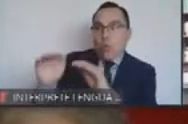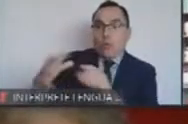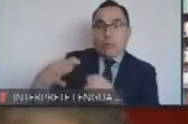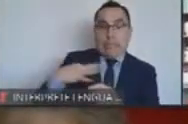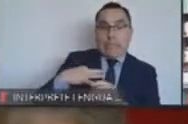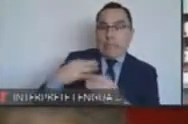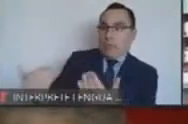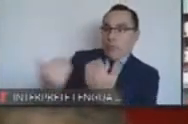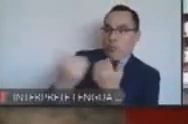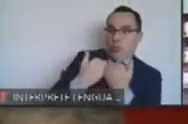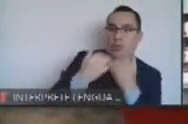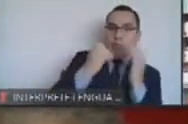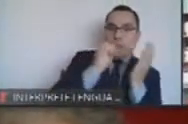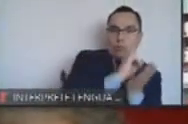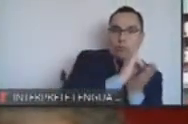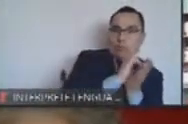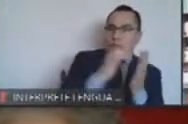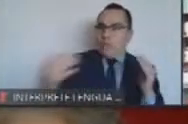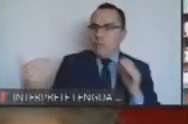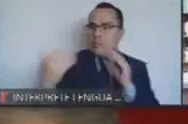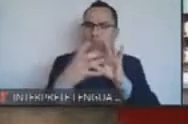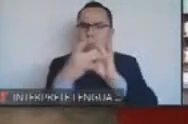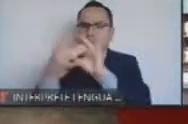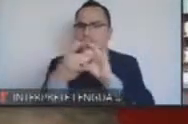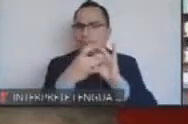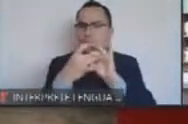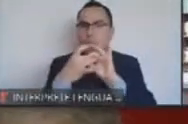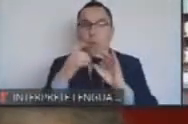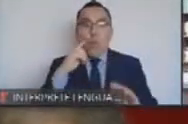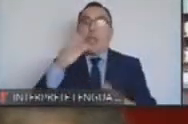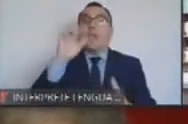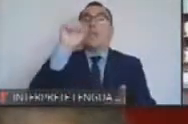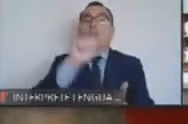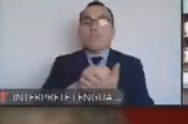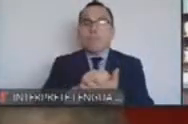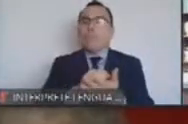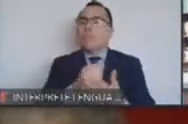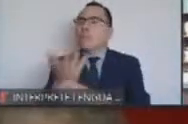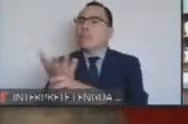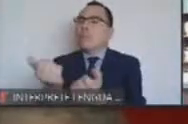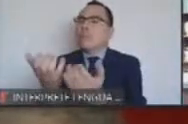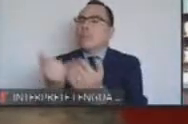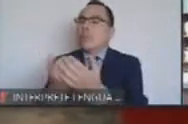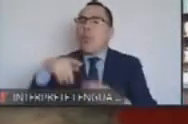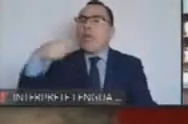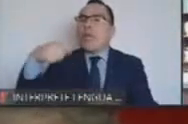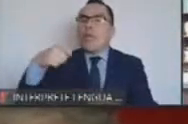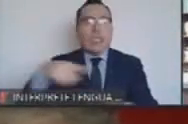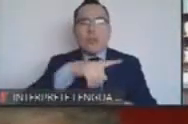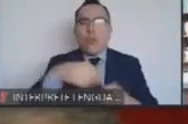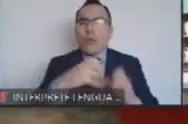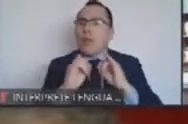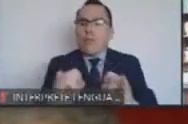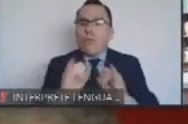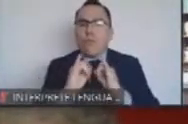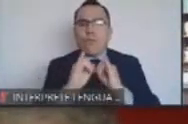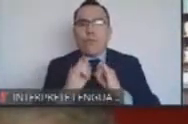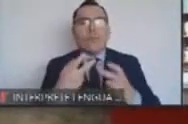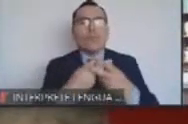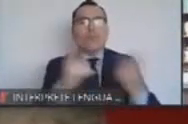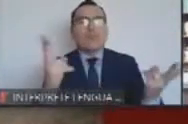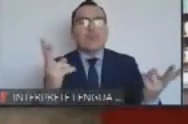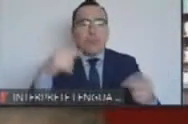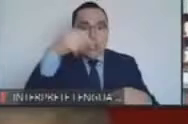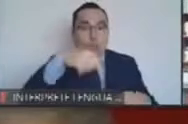los diseños institucionales, la exigencia de determinados niveles y calidades de información pública como requisito esencial